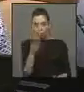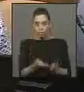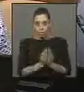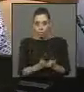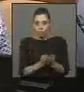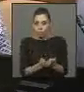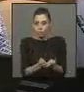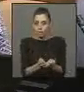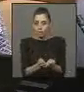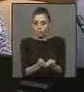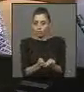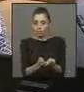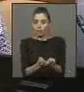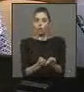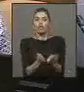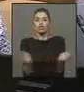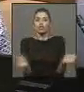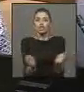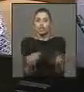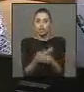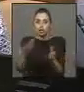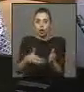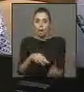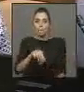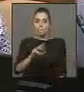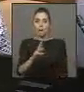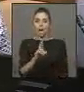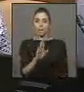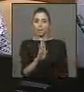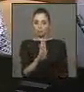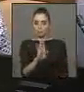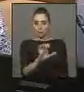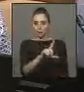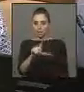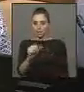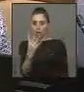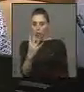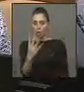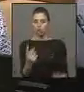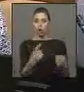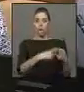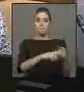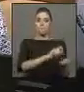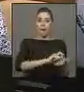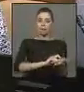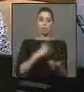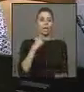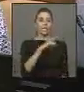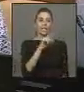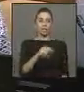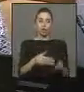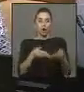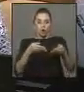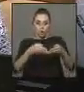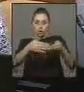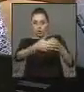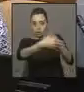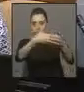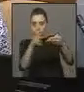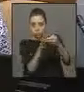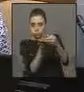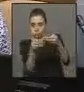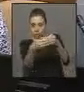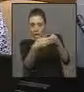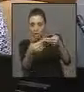embarcación de pesca artesanal Marbella 4, con matrícula de Quellón y cuyo casco muestra impactos de